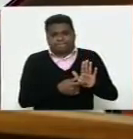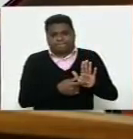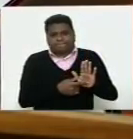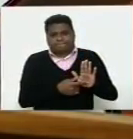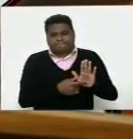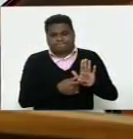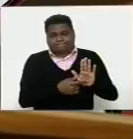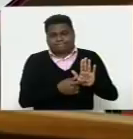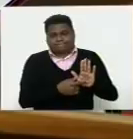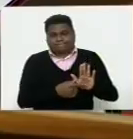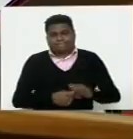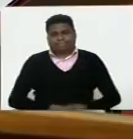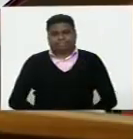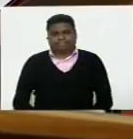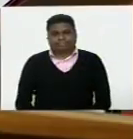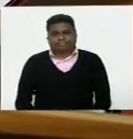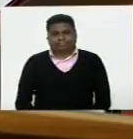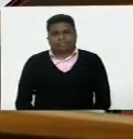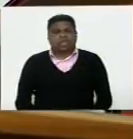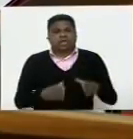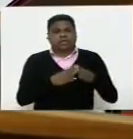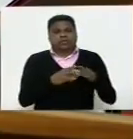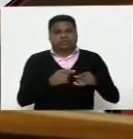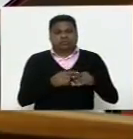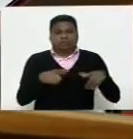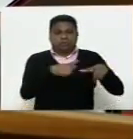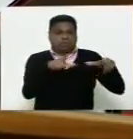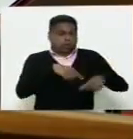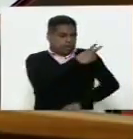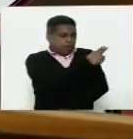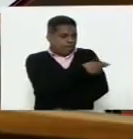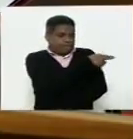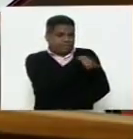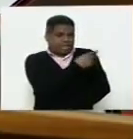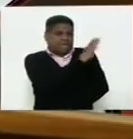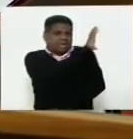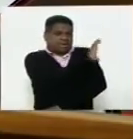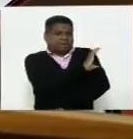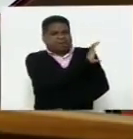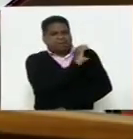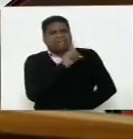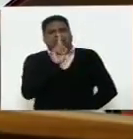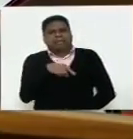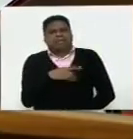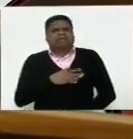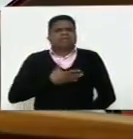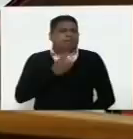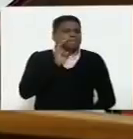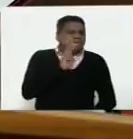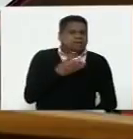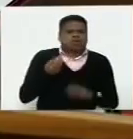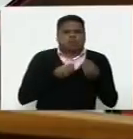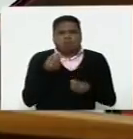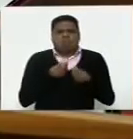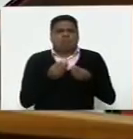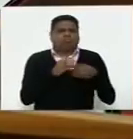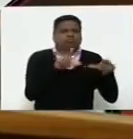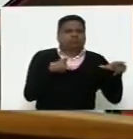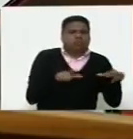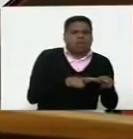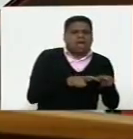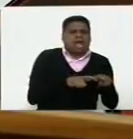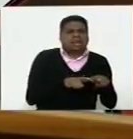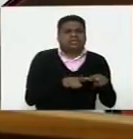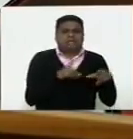este decreto constituyente. Todos los centros de salud públicos y privados deben garantizar las condiciones necesarias para hacer efectivo el